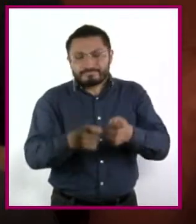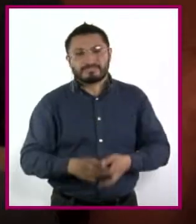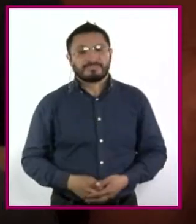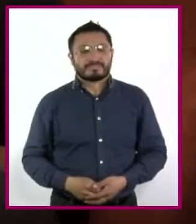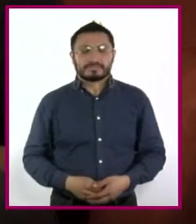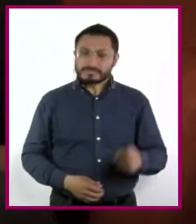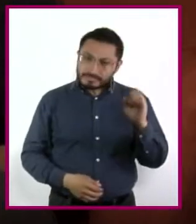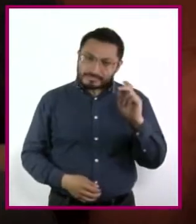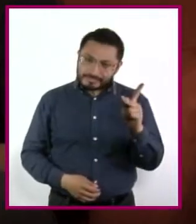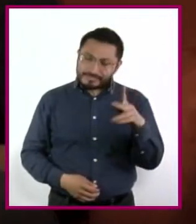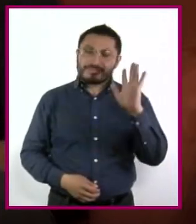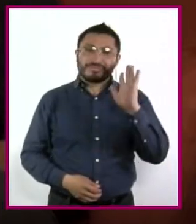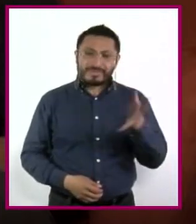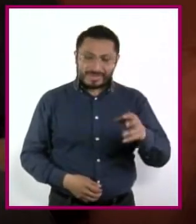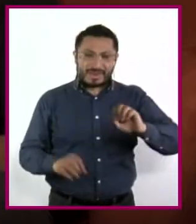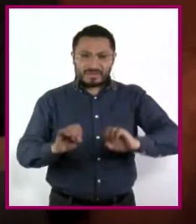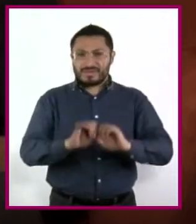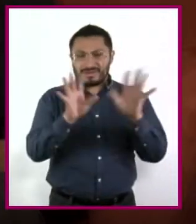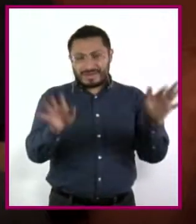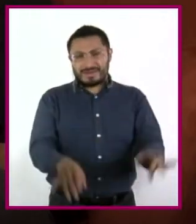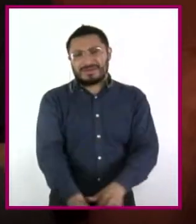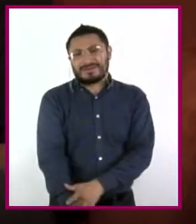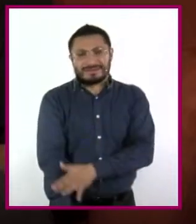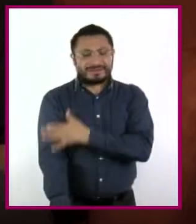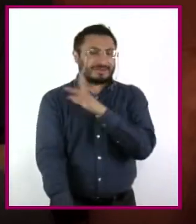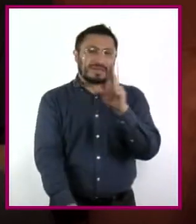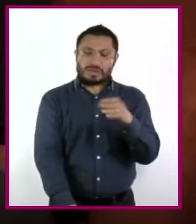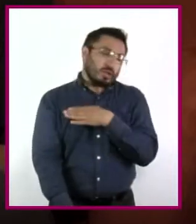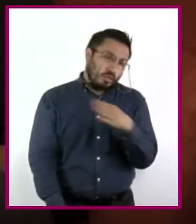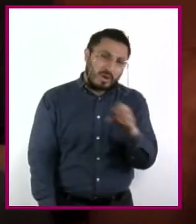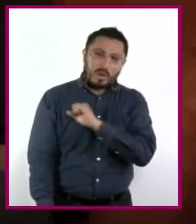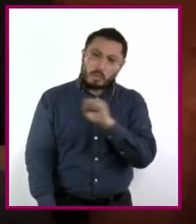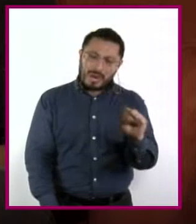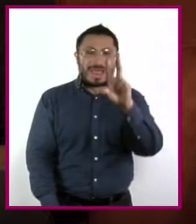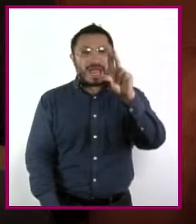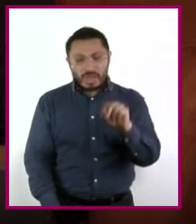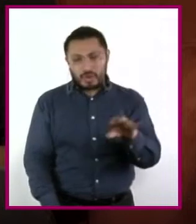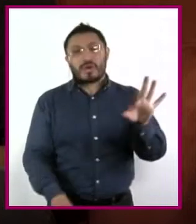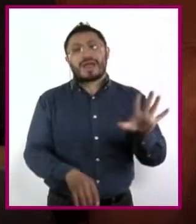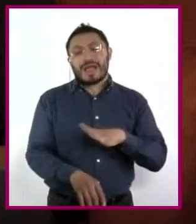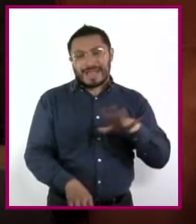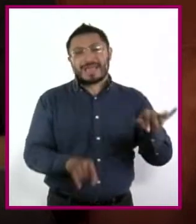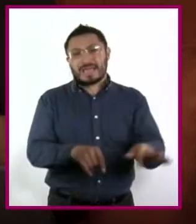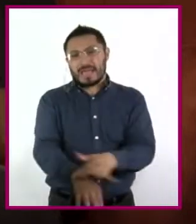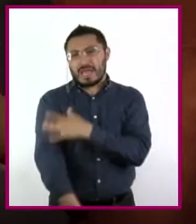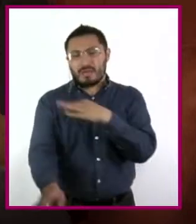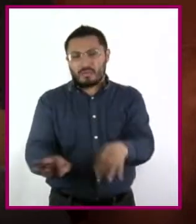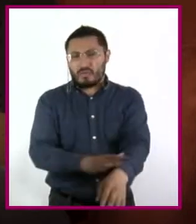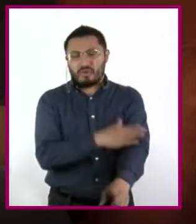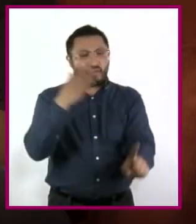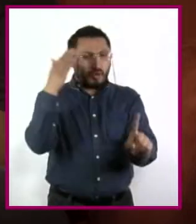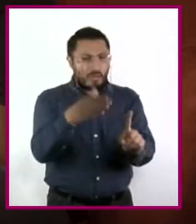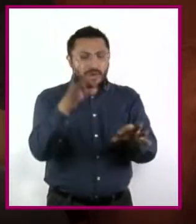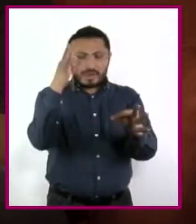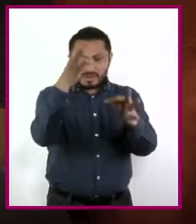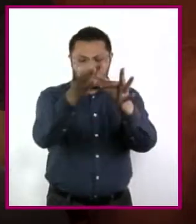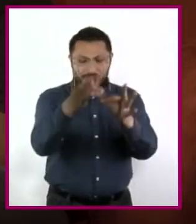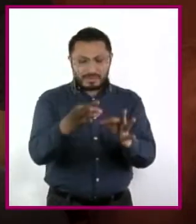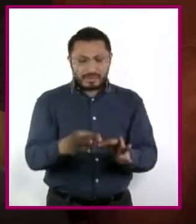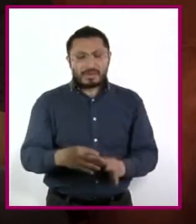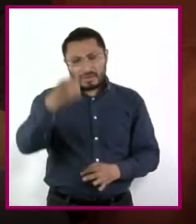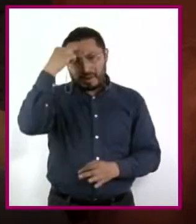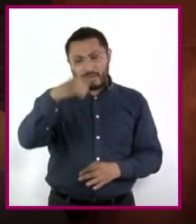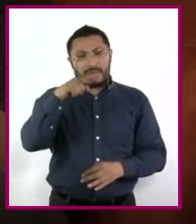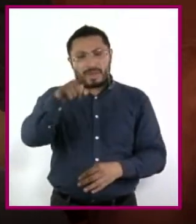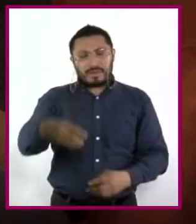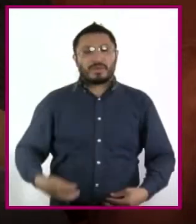Ok, ya tenemos claro que las emociones no son ni buenas ni malas. Las emociones tienen funciones específicas para nuestra supervivencia